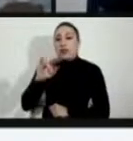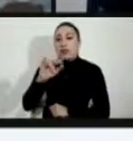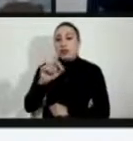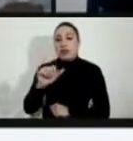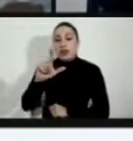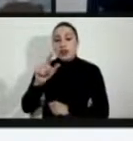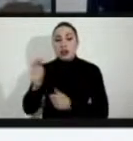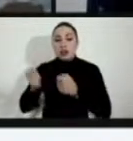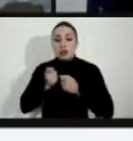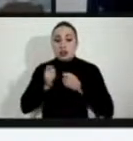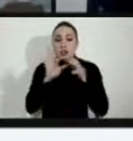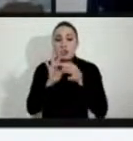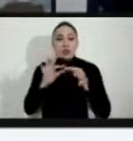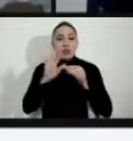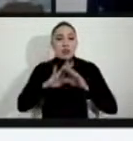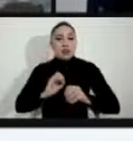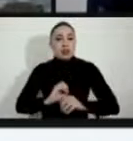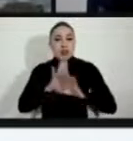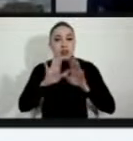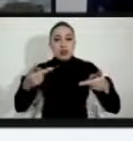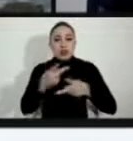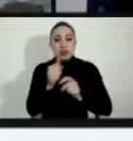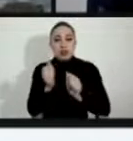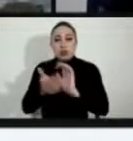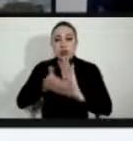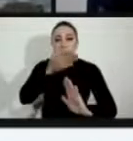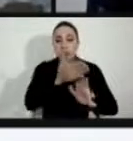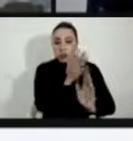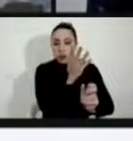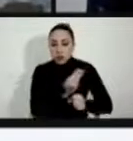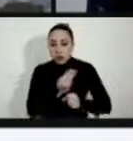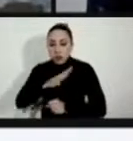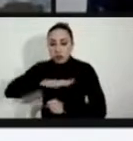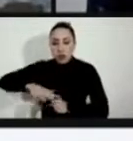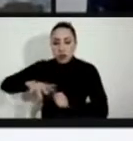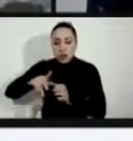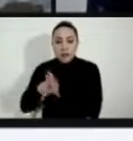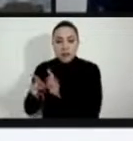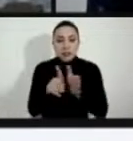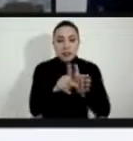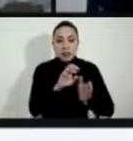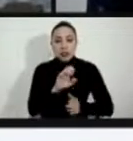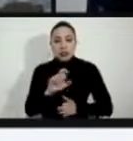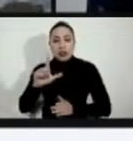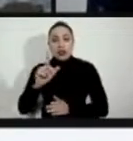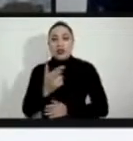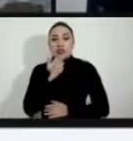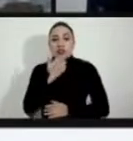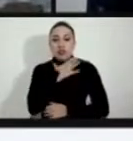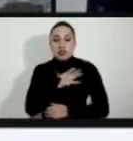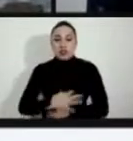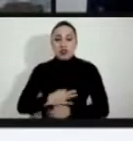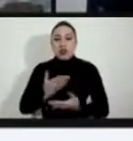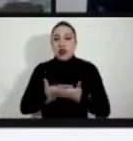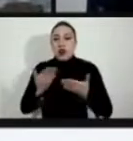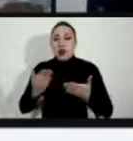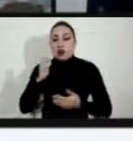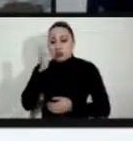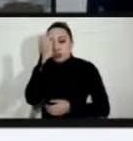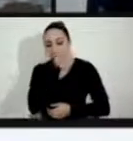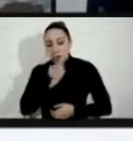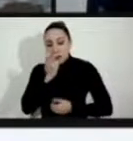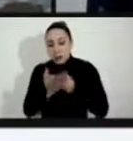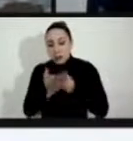la rehabilitación de la unidad habitacional El Rosario. Durante la sesión de la comisión para la dictaminación del proyecto de dictamen del punto de acuerdo, se realizó una propuesta